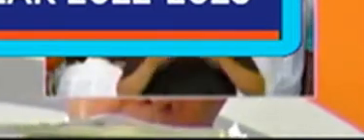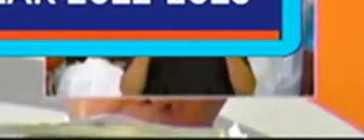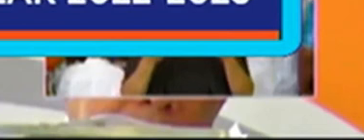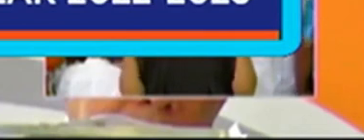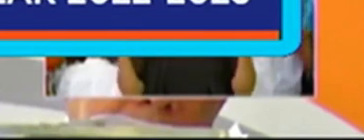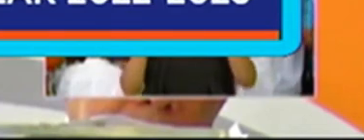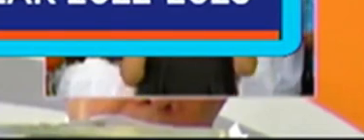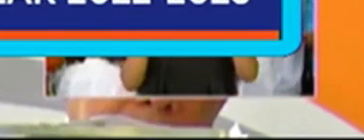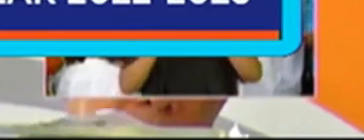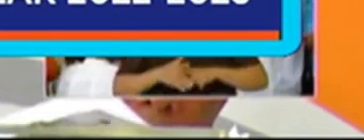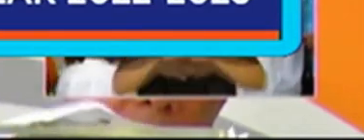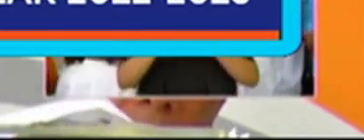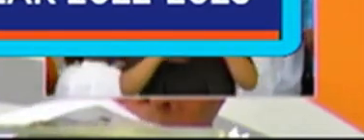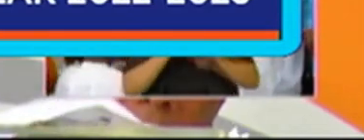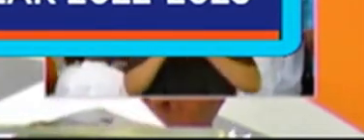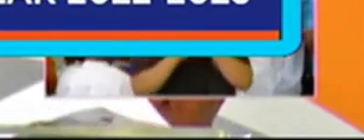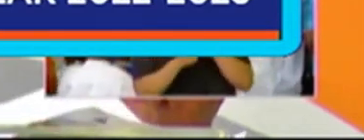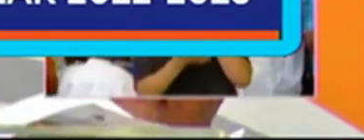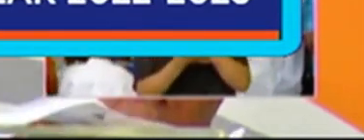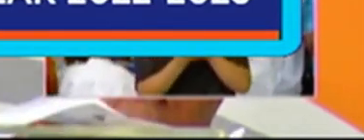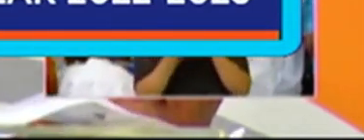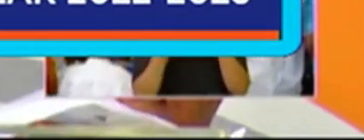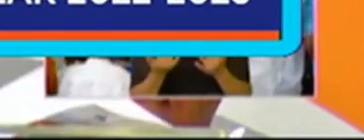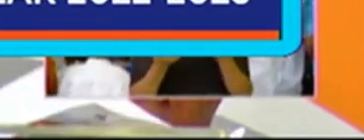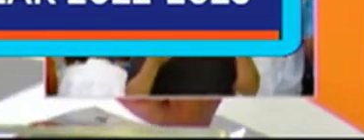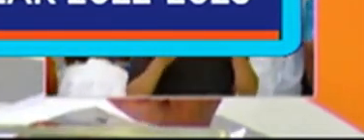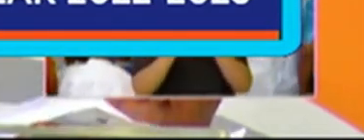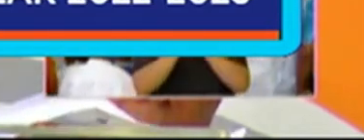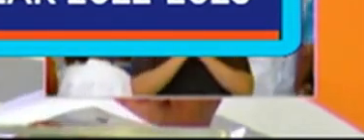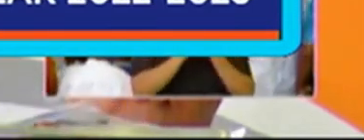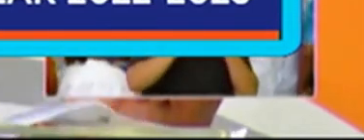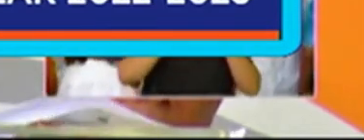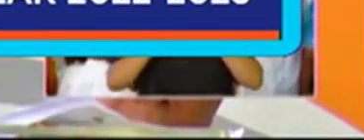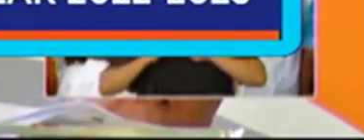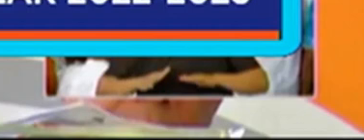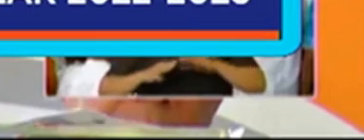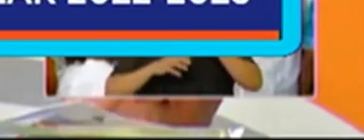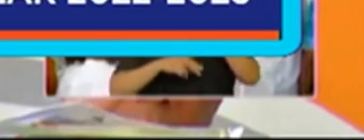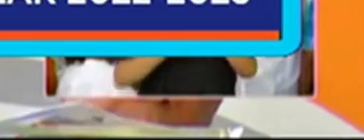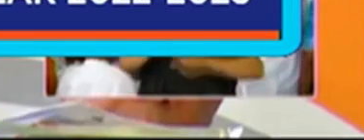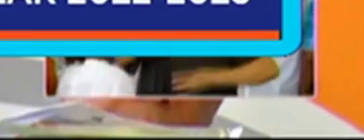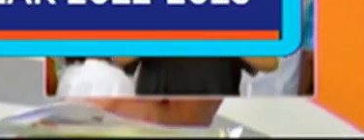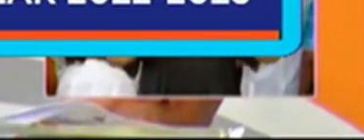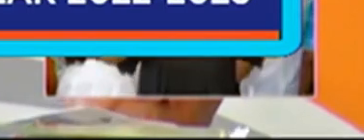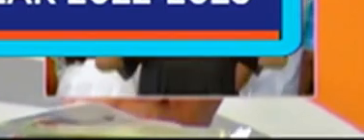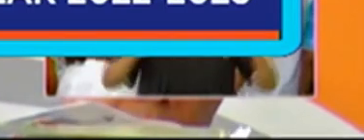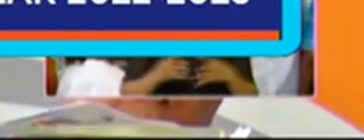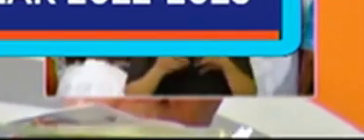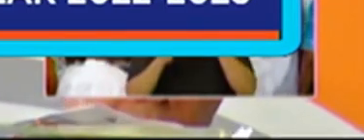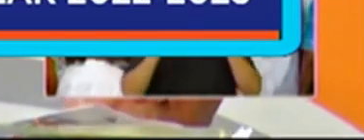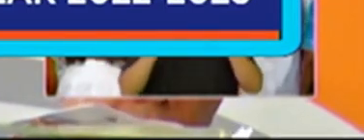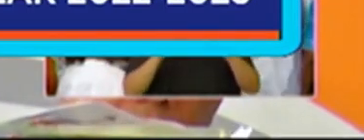honor iniciar el año escolar precisamente hoy que se invoca la paz a nivel universal. La